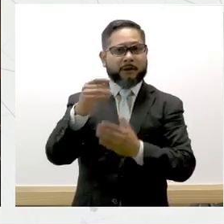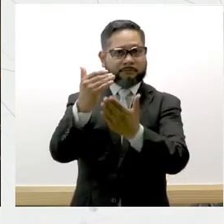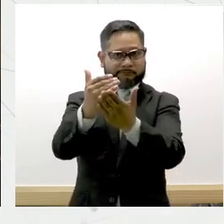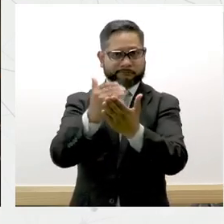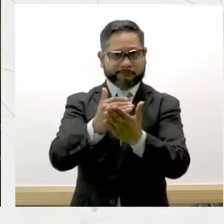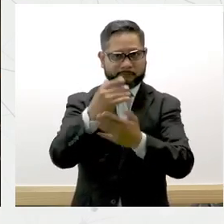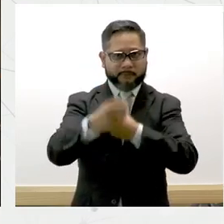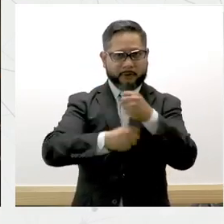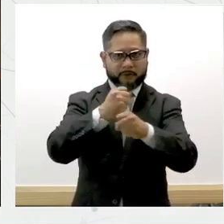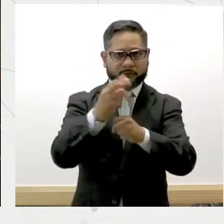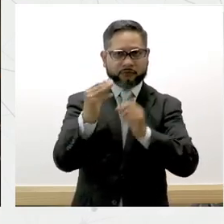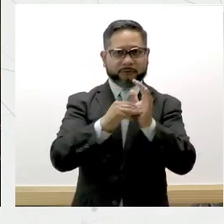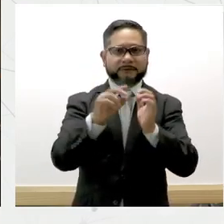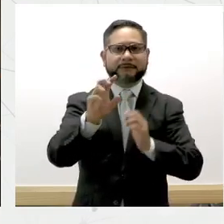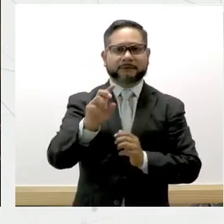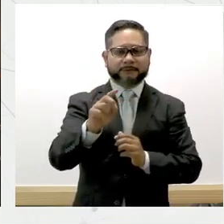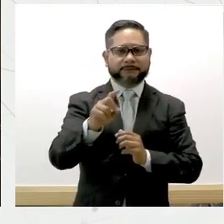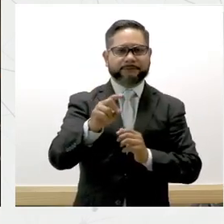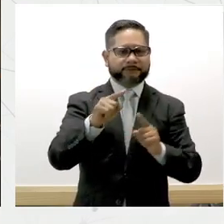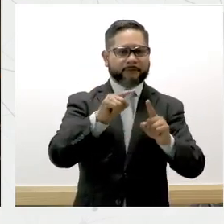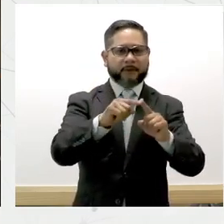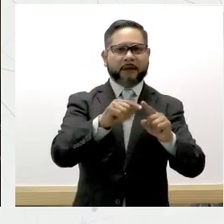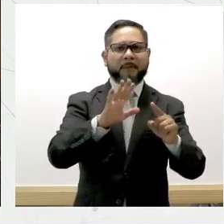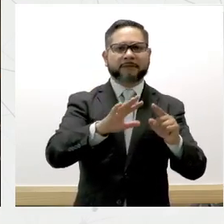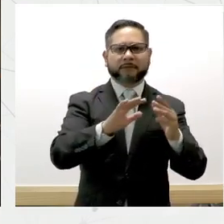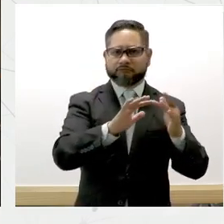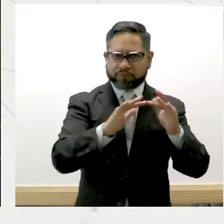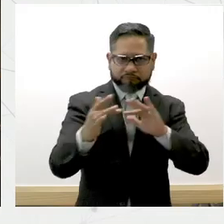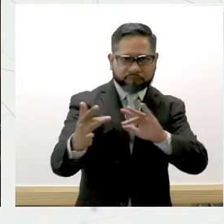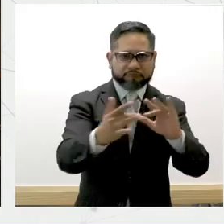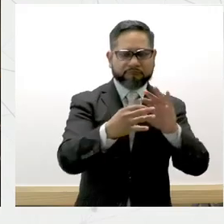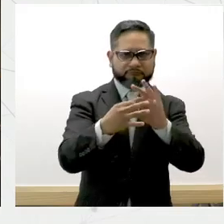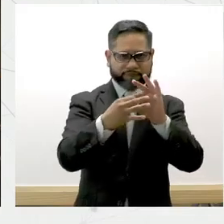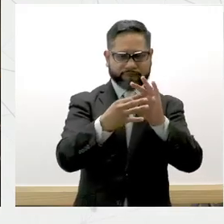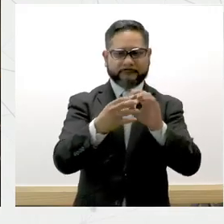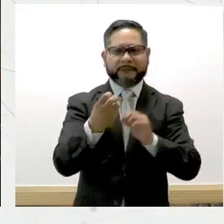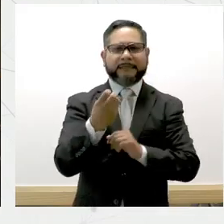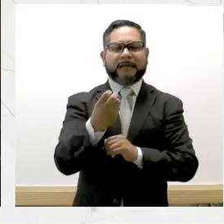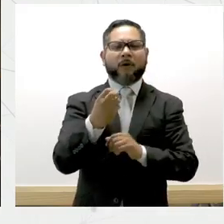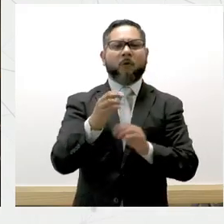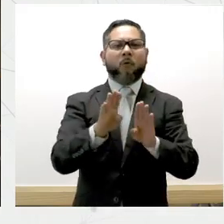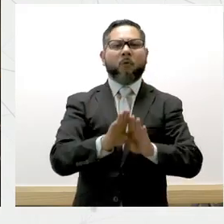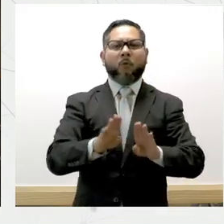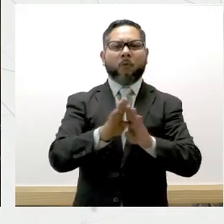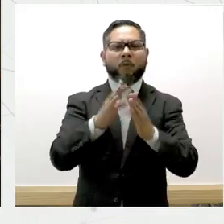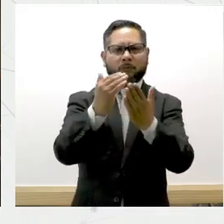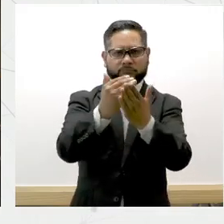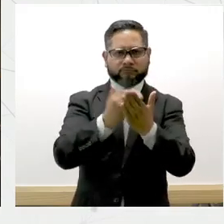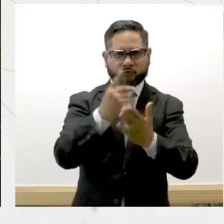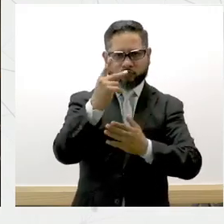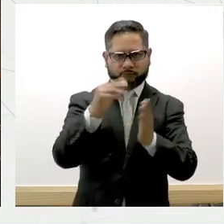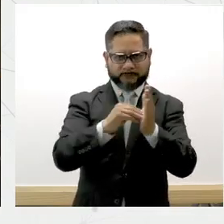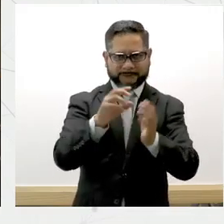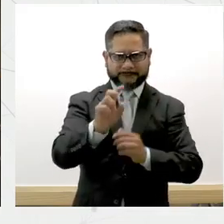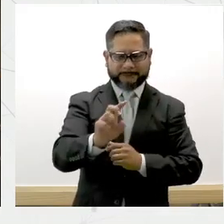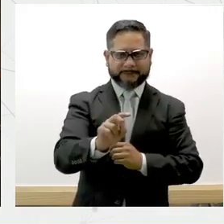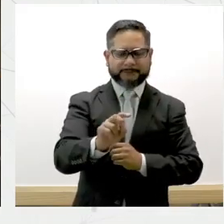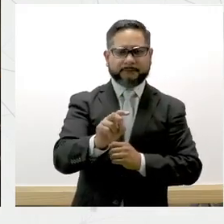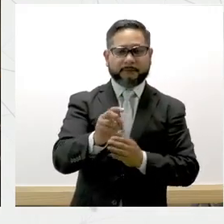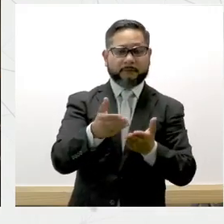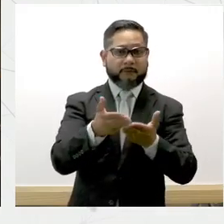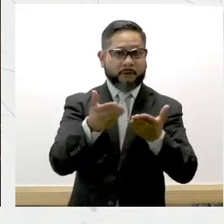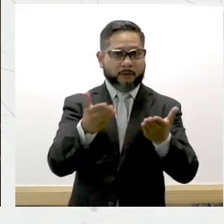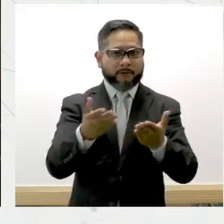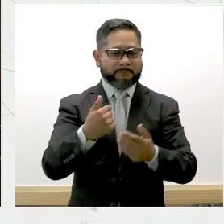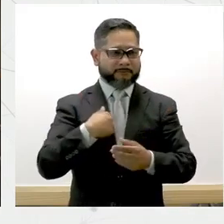2030 por la Red Iberoamericana de Gobiernos e Instituciones por el logro de la Agenda 2030. Ahora mi colega